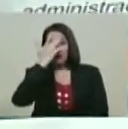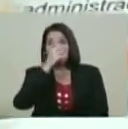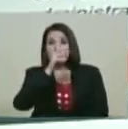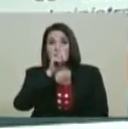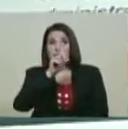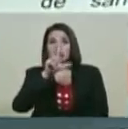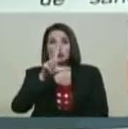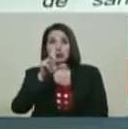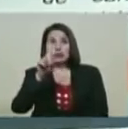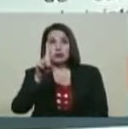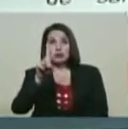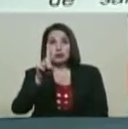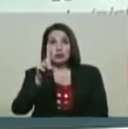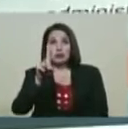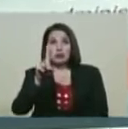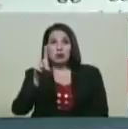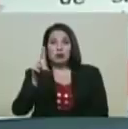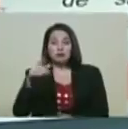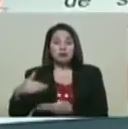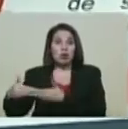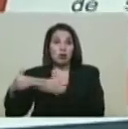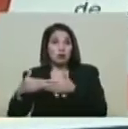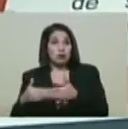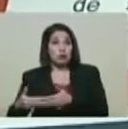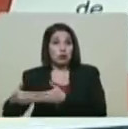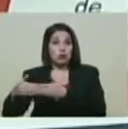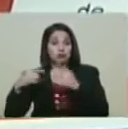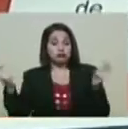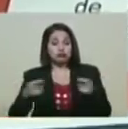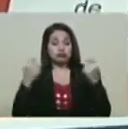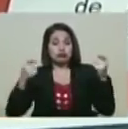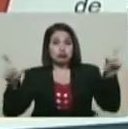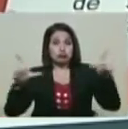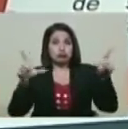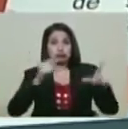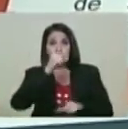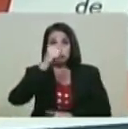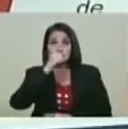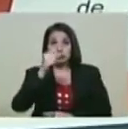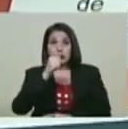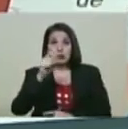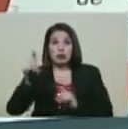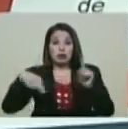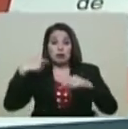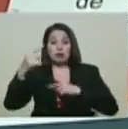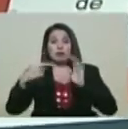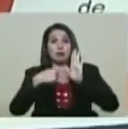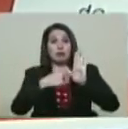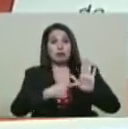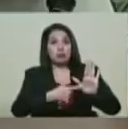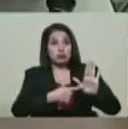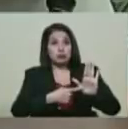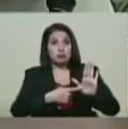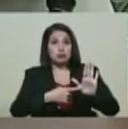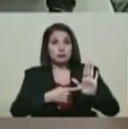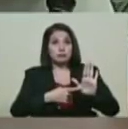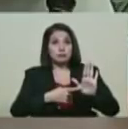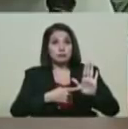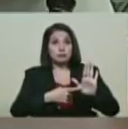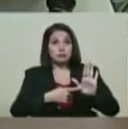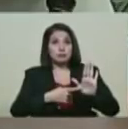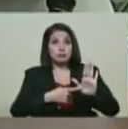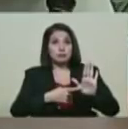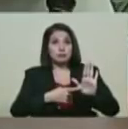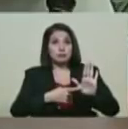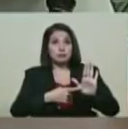131, en estos medios norteamericanos, a veces en primera plana, para aquellos que dicen